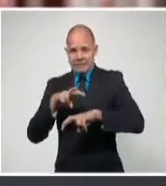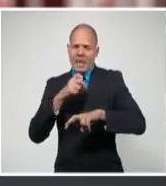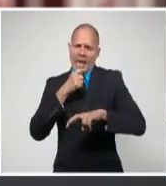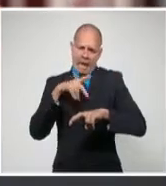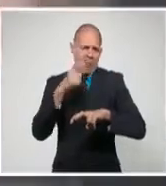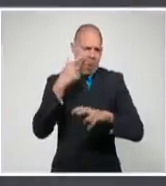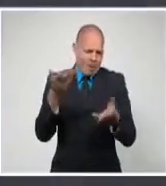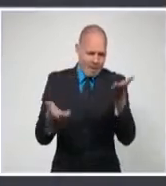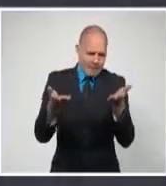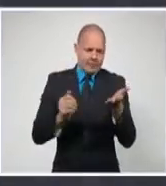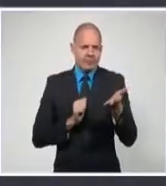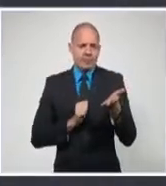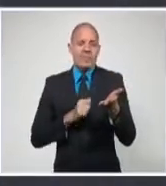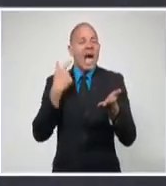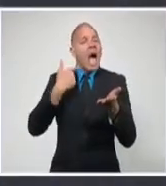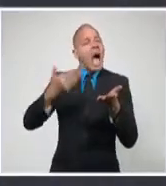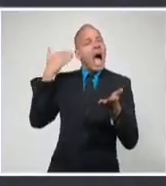medio siglo.